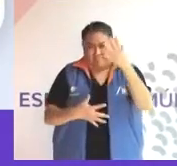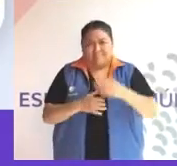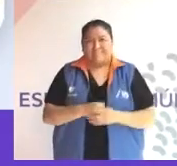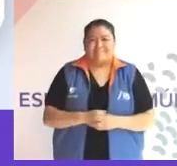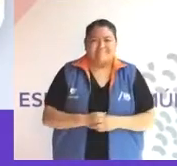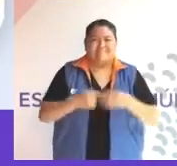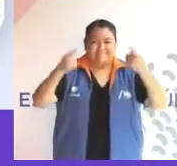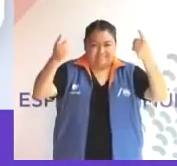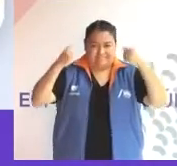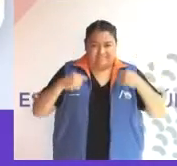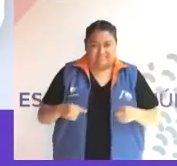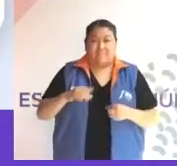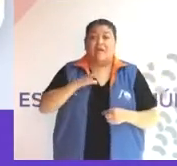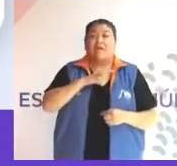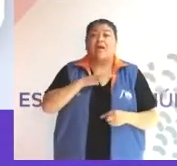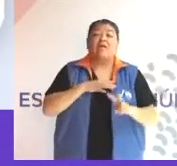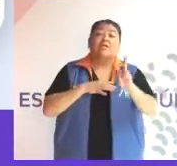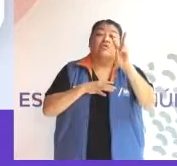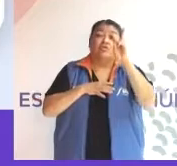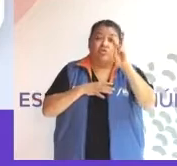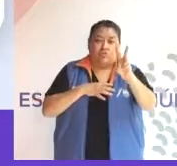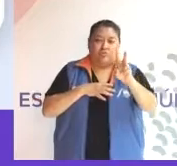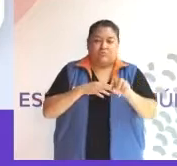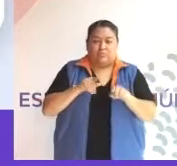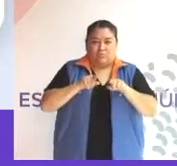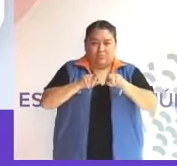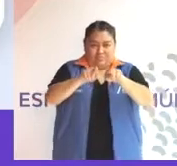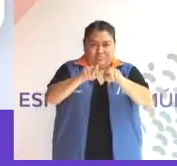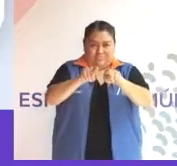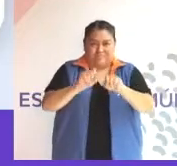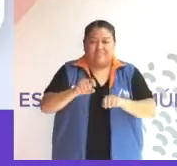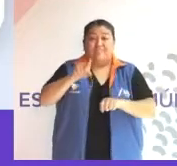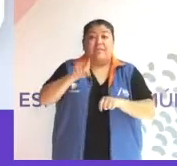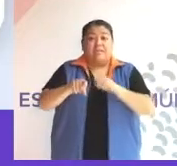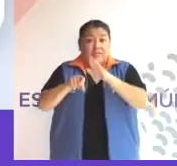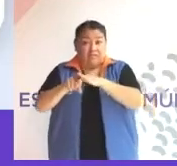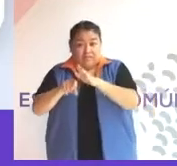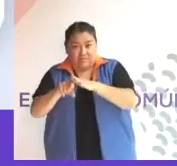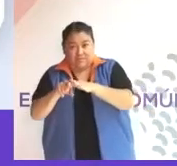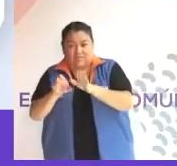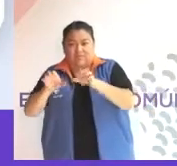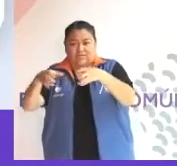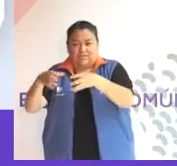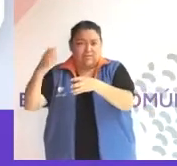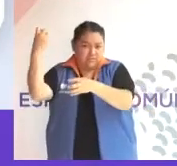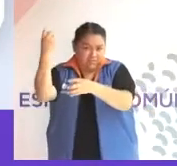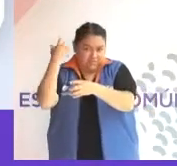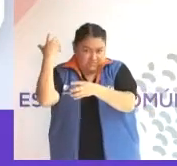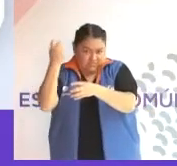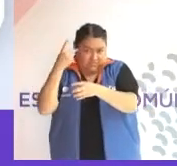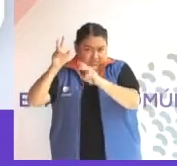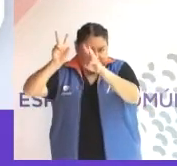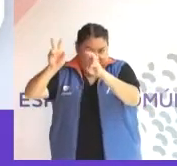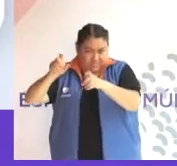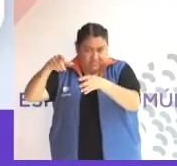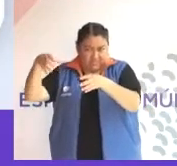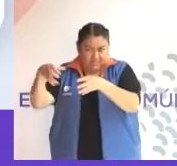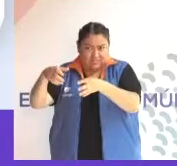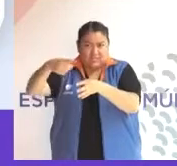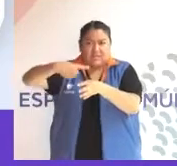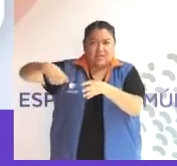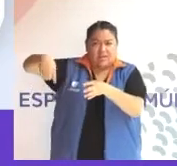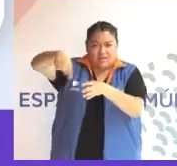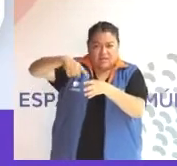presentando los dos conversatorios que tendremos a continuación y el primero que se titula Construcción de la